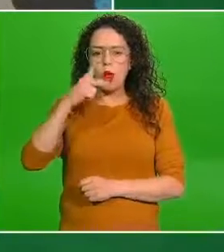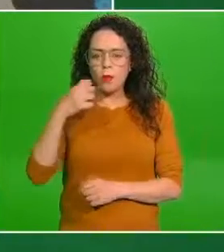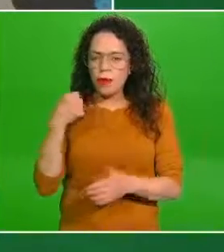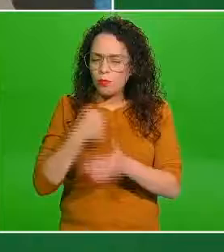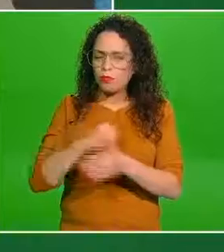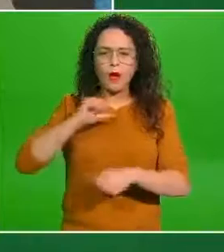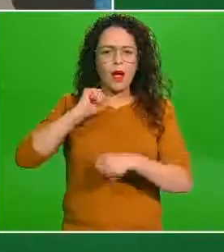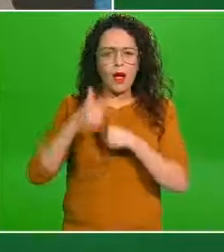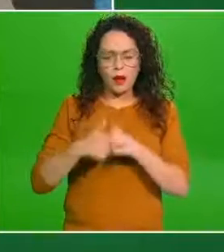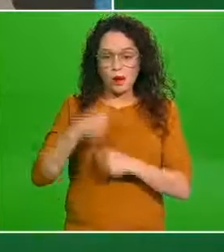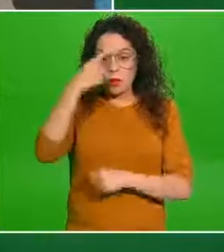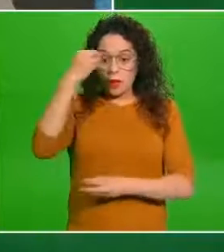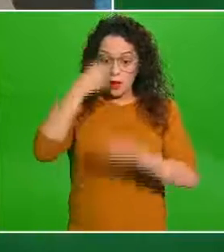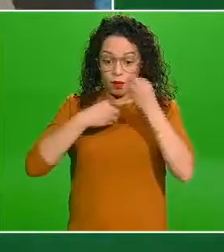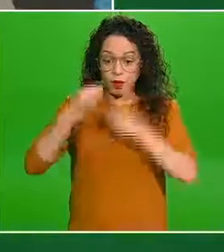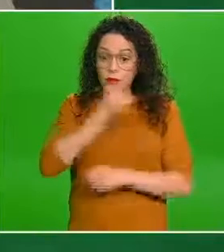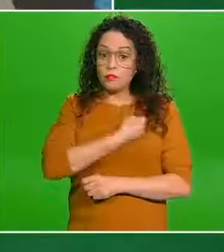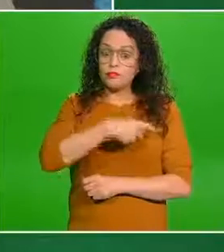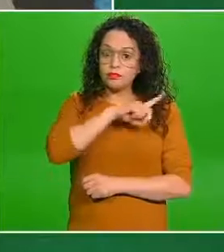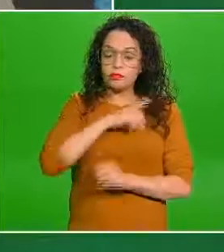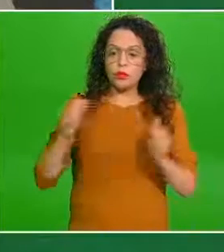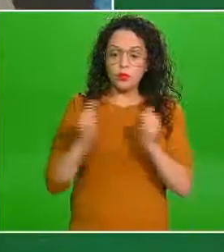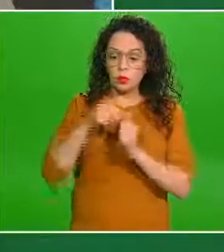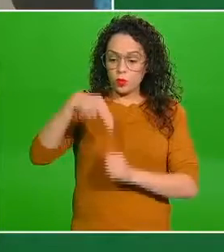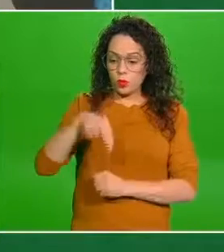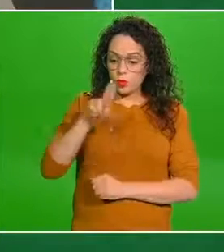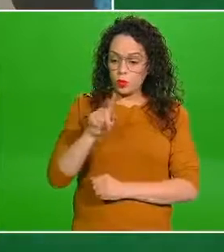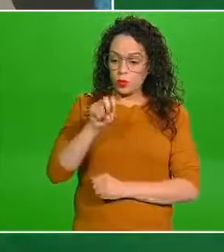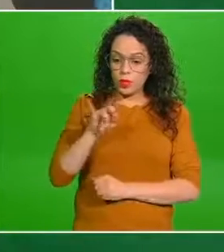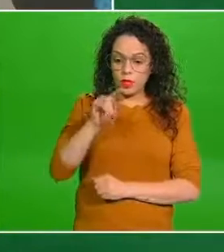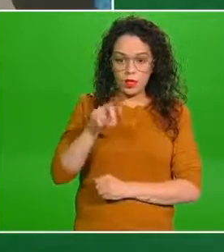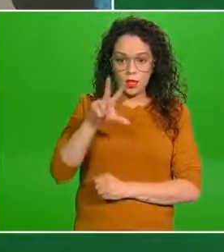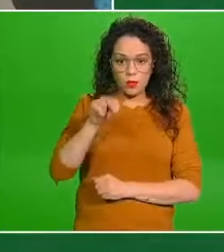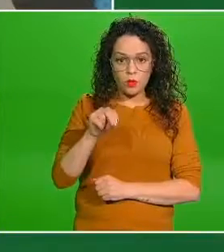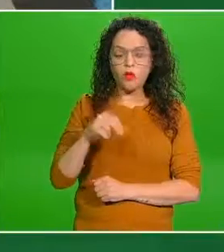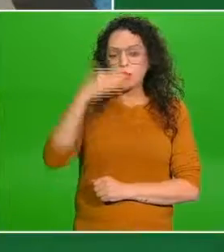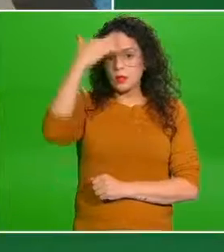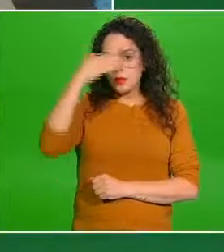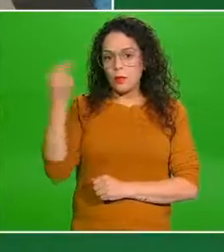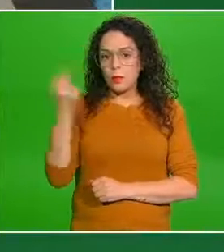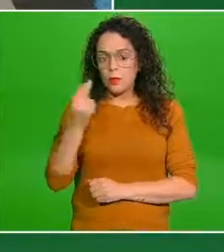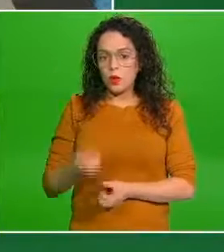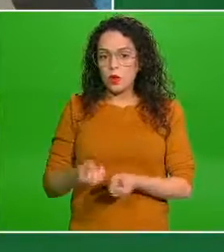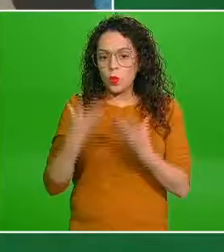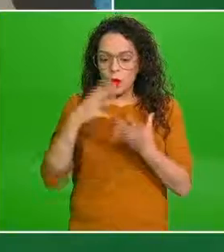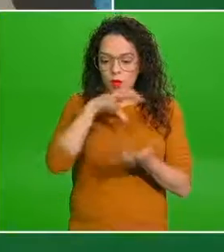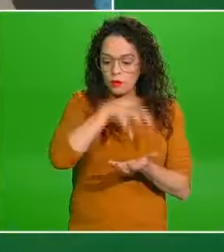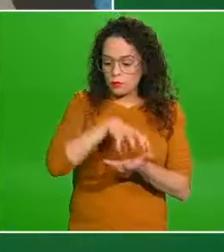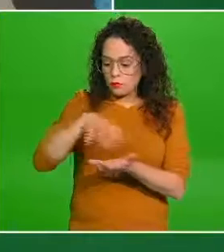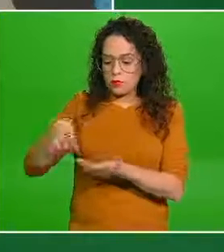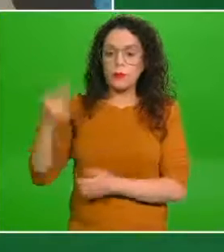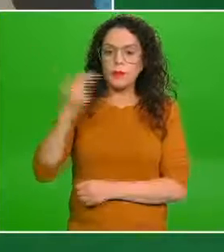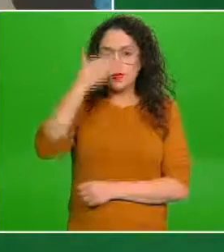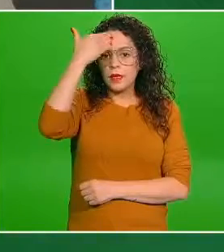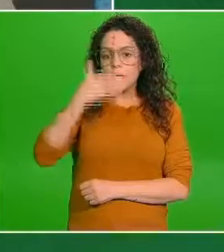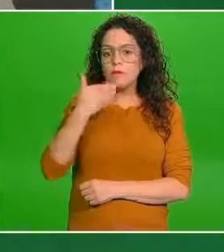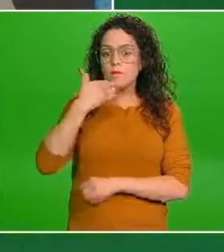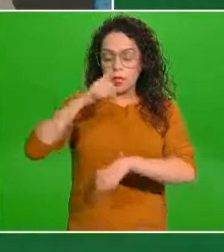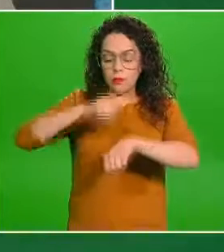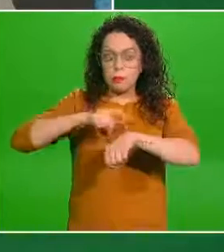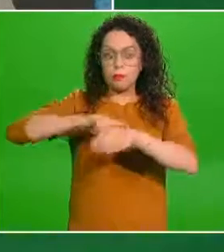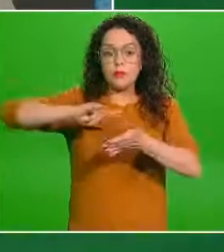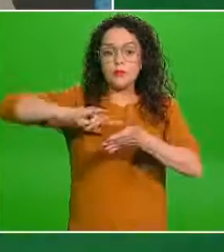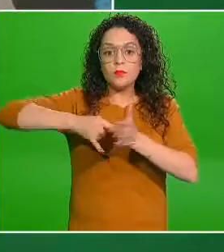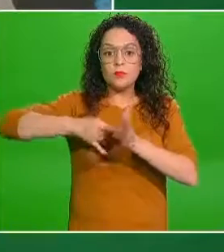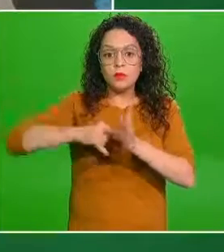alimentación sana y nutritiva, además de la calidad y cantidad, también es importante la distribución de los horarios. Los